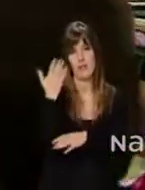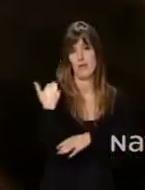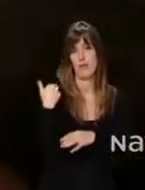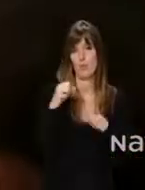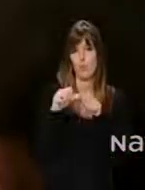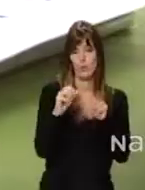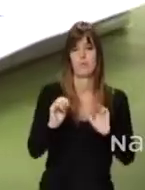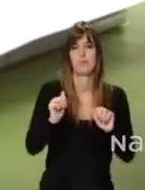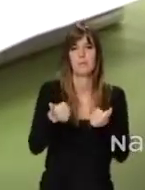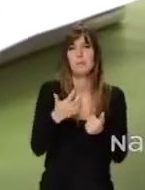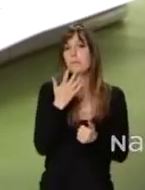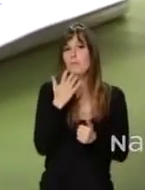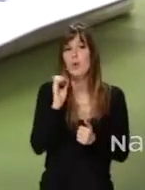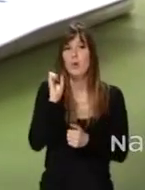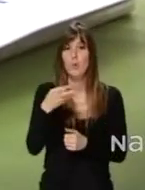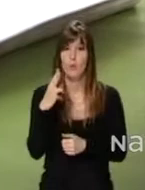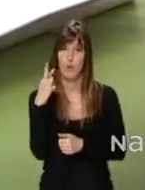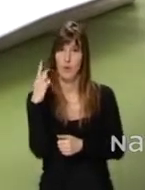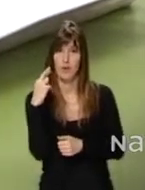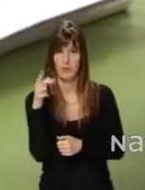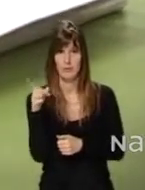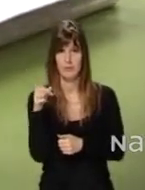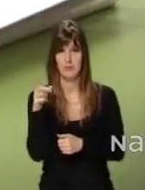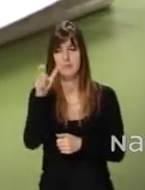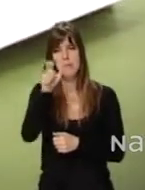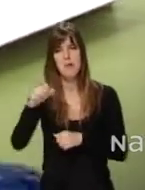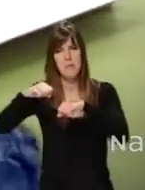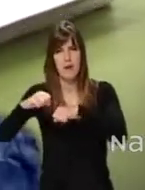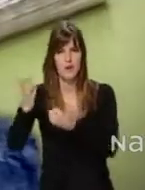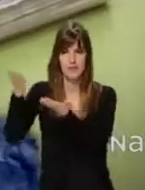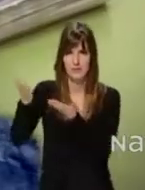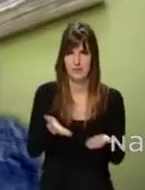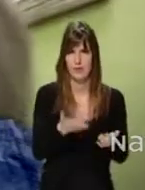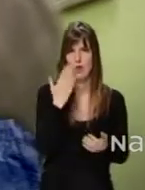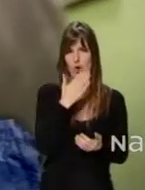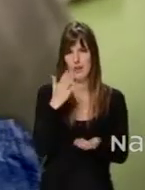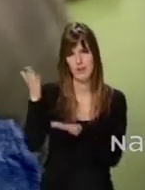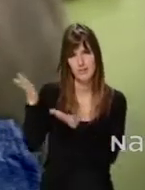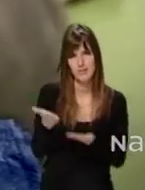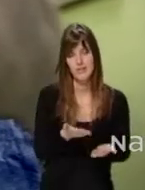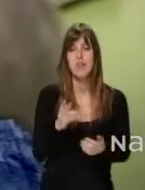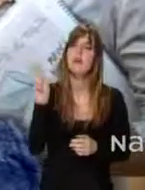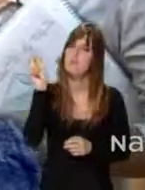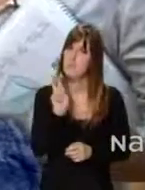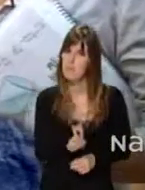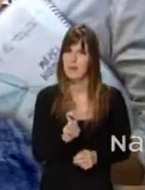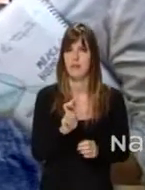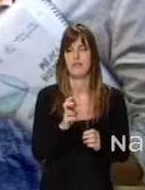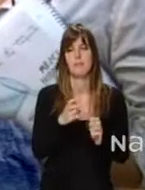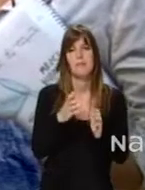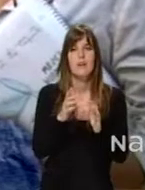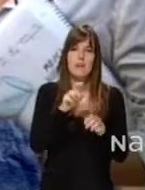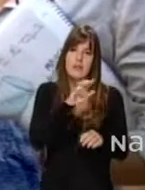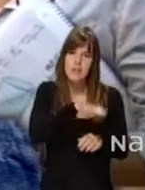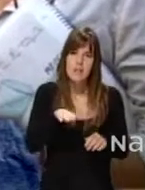pasado, es que desde el Club de Jubilados, por ejemplo, intervinieran también en el colegio. Y vienen ellos aquí, participan con los